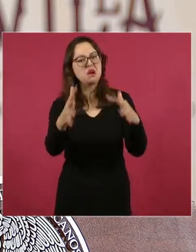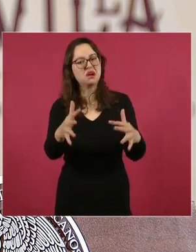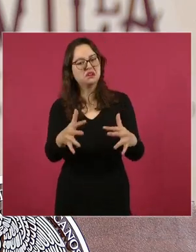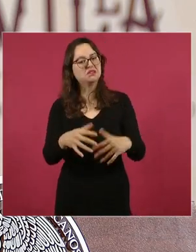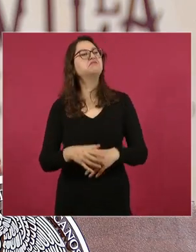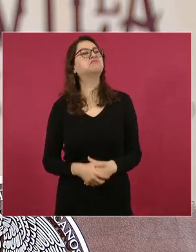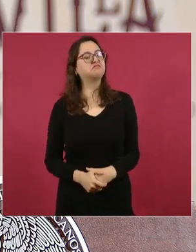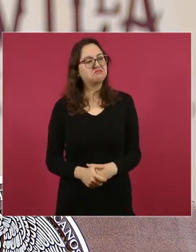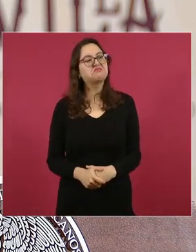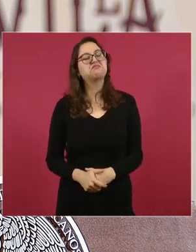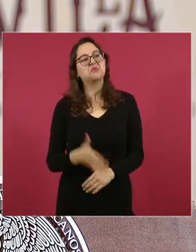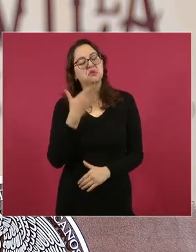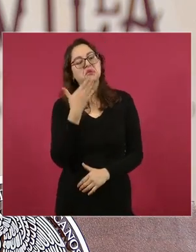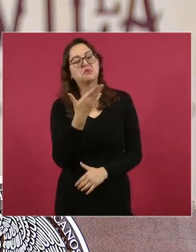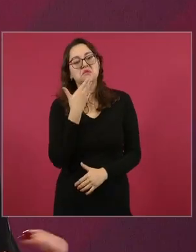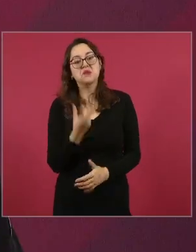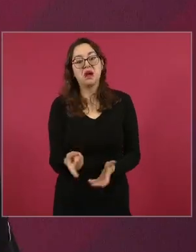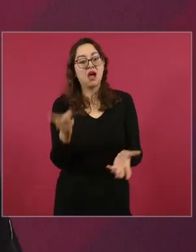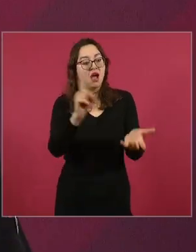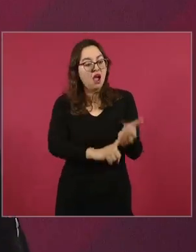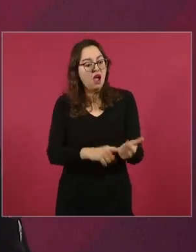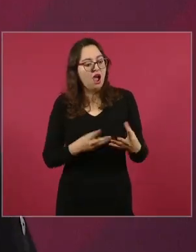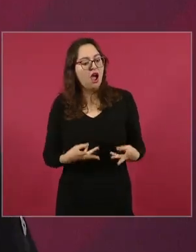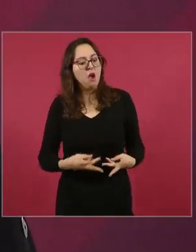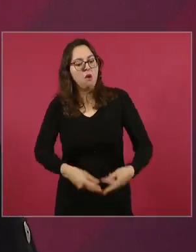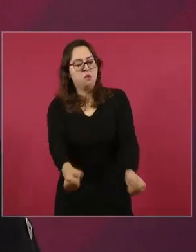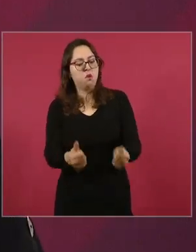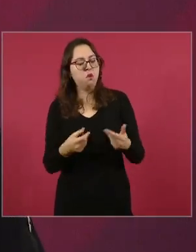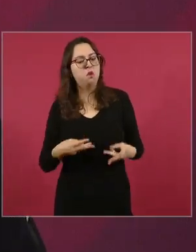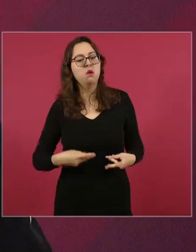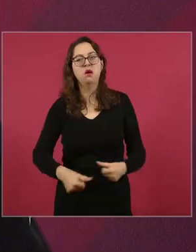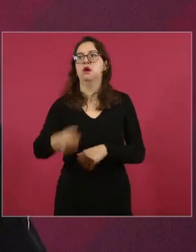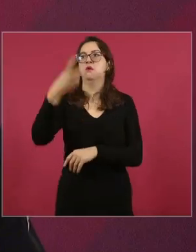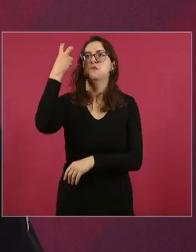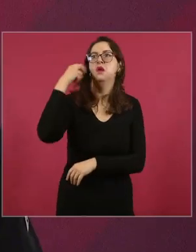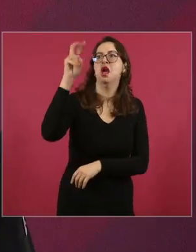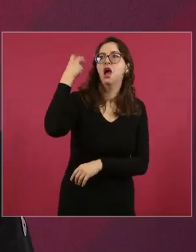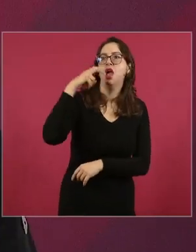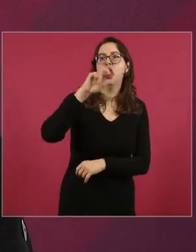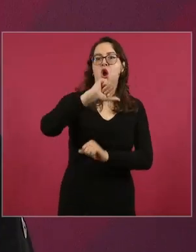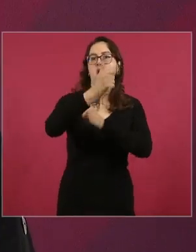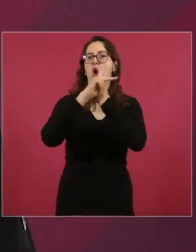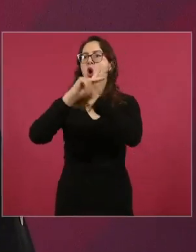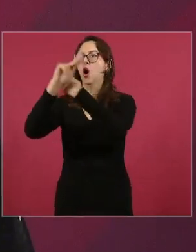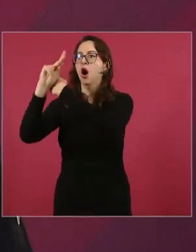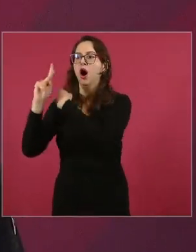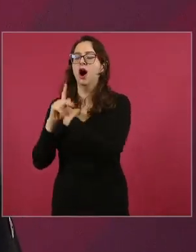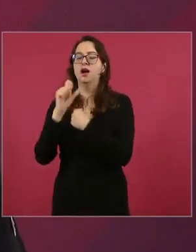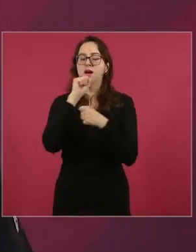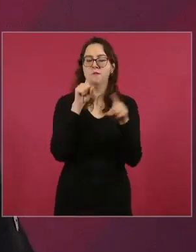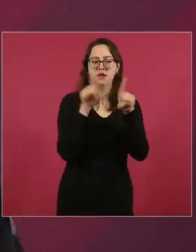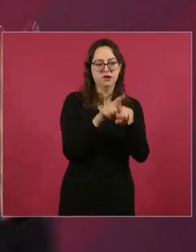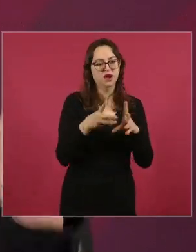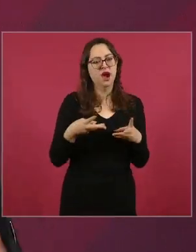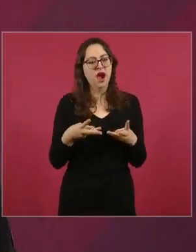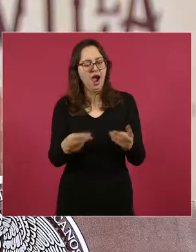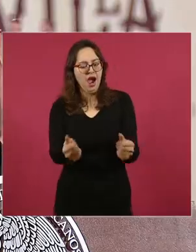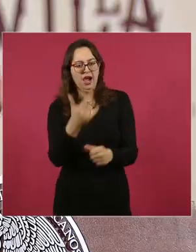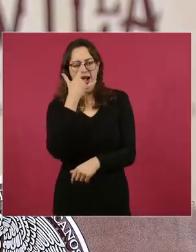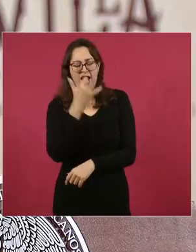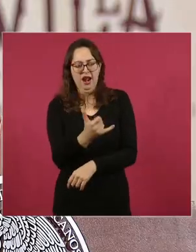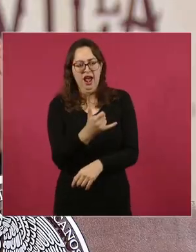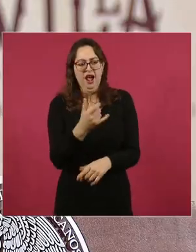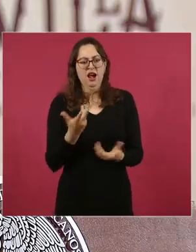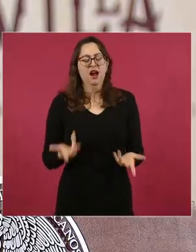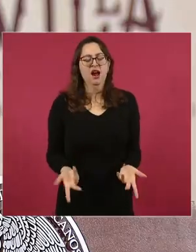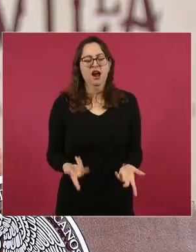existen gastos millonarios excesivos por viajes al extranjero y otros gastos opacos. Pero vámonos